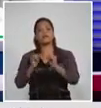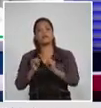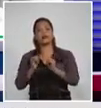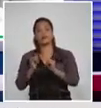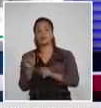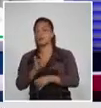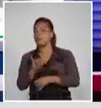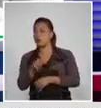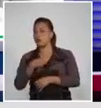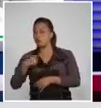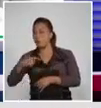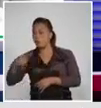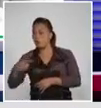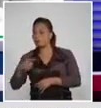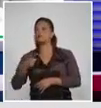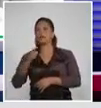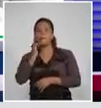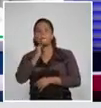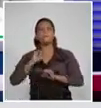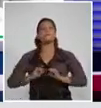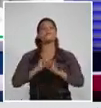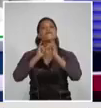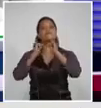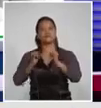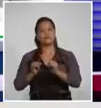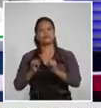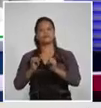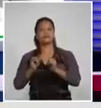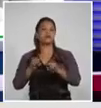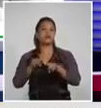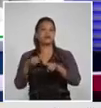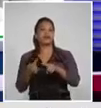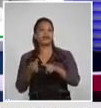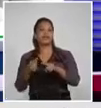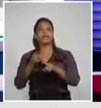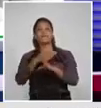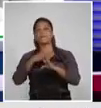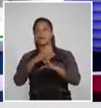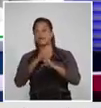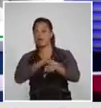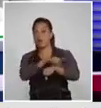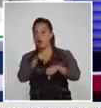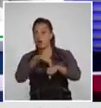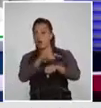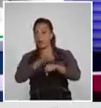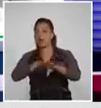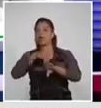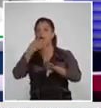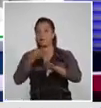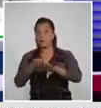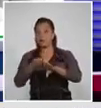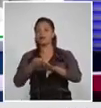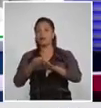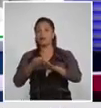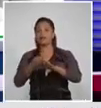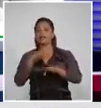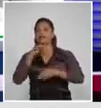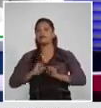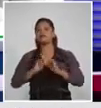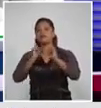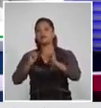habitual, sino con más informaciones, esta vez en la primera media hora, después del parte habitual del Ministerio de Salud